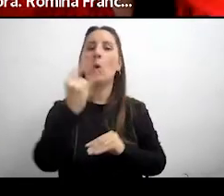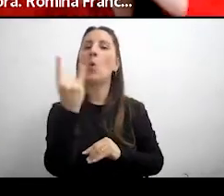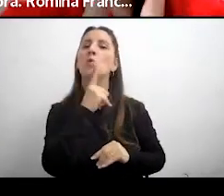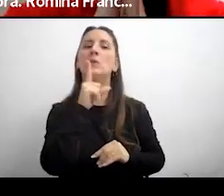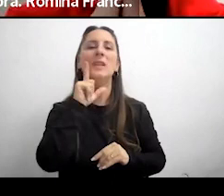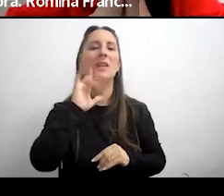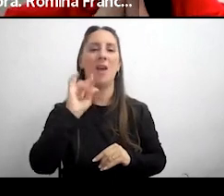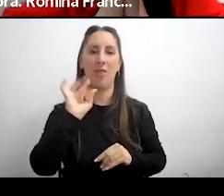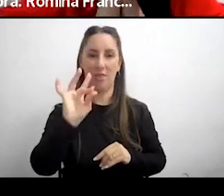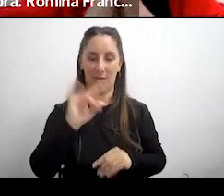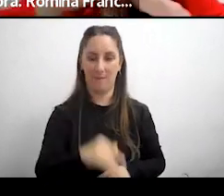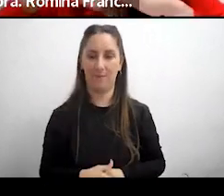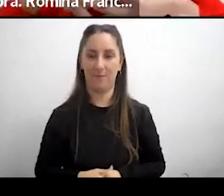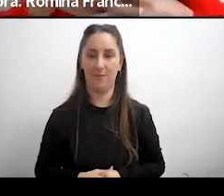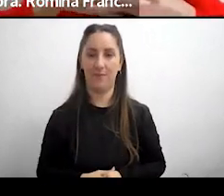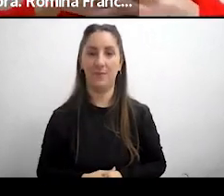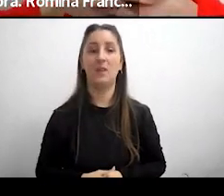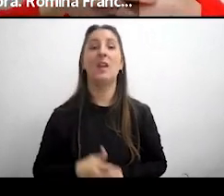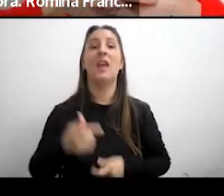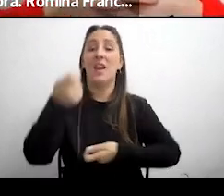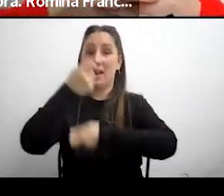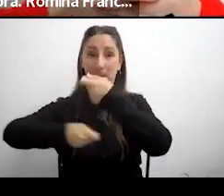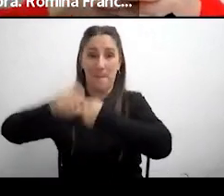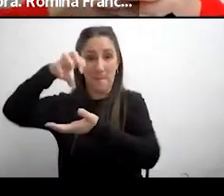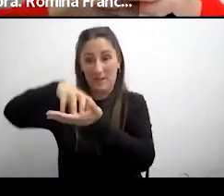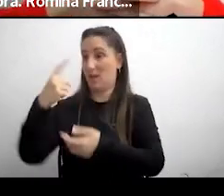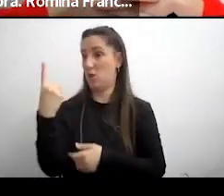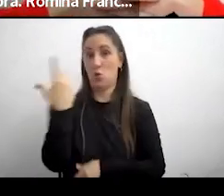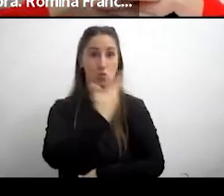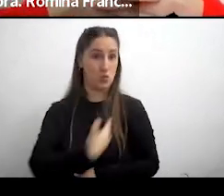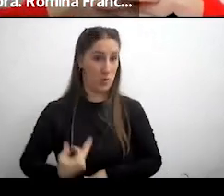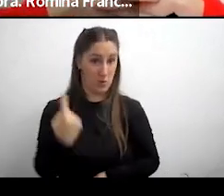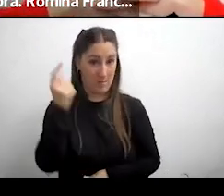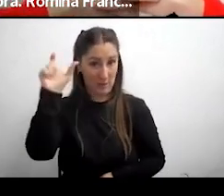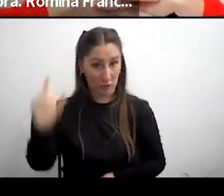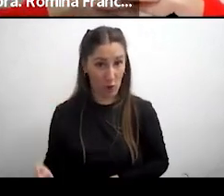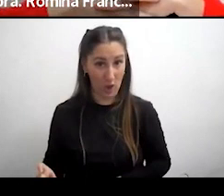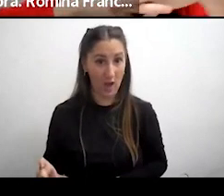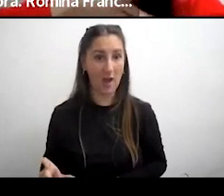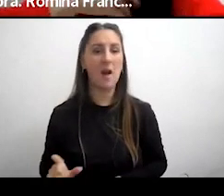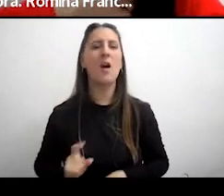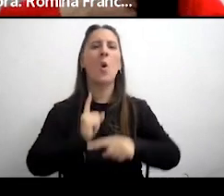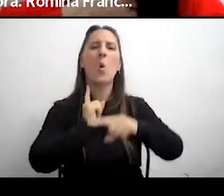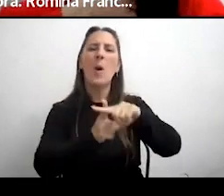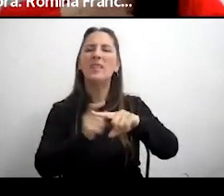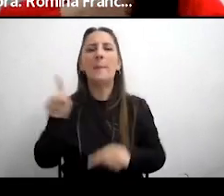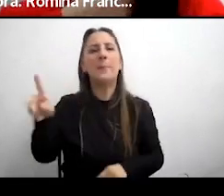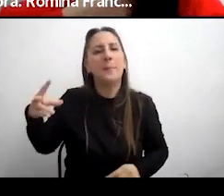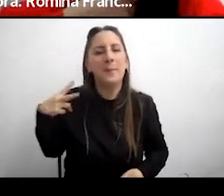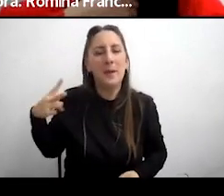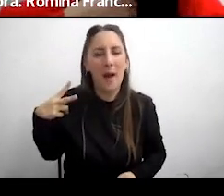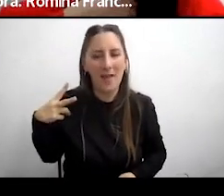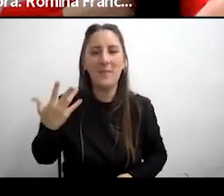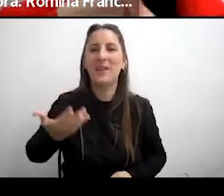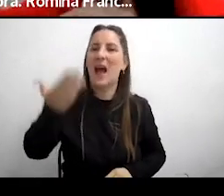de las unipersonales, les va a pasar muchísimo que se encuentren con la cuenta particular, vieron que antes